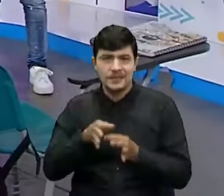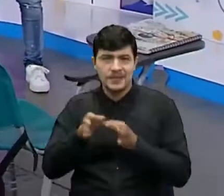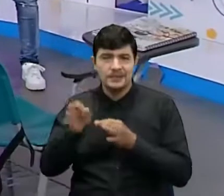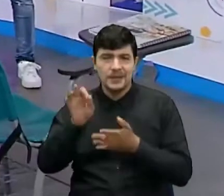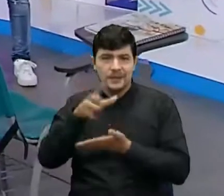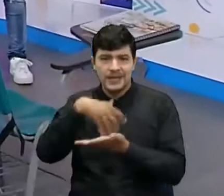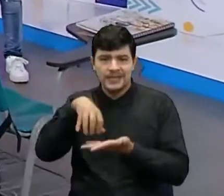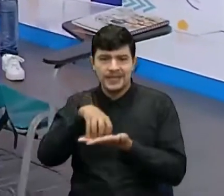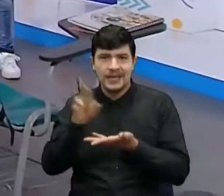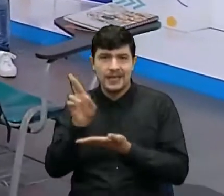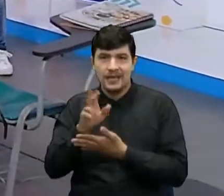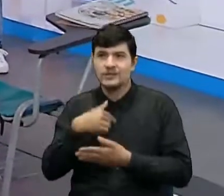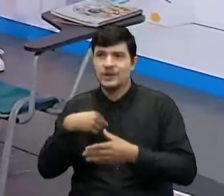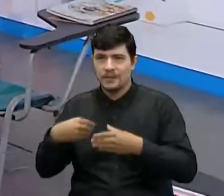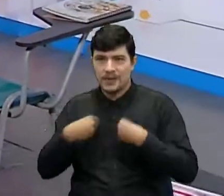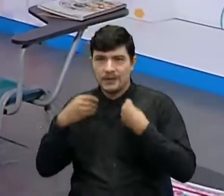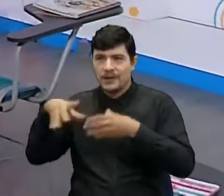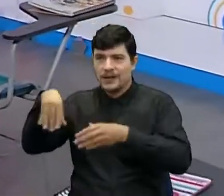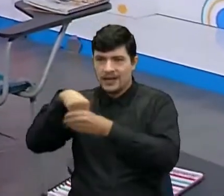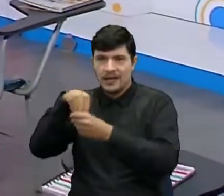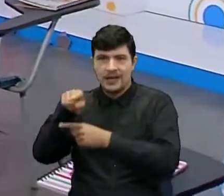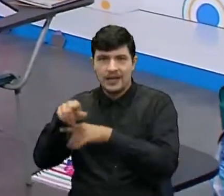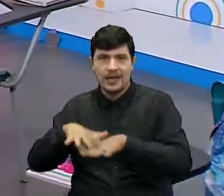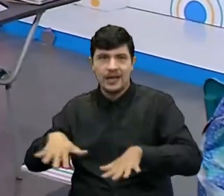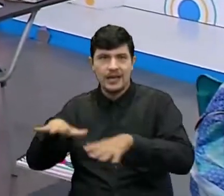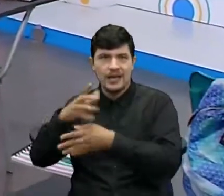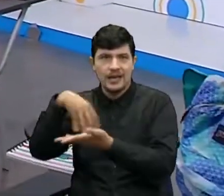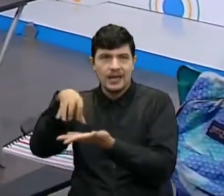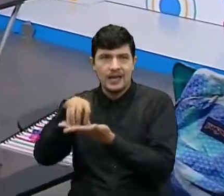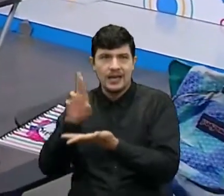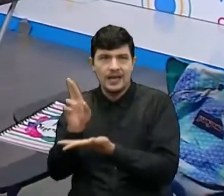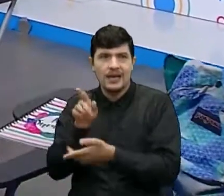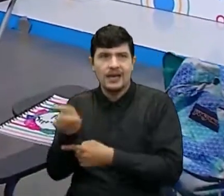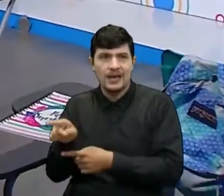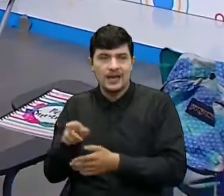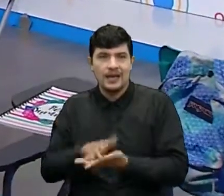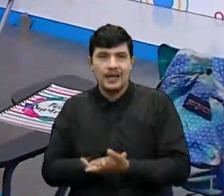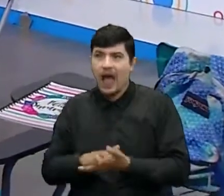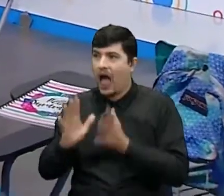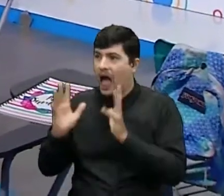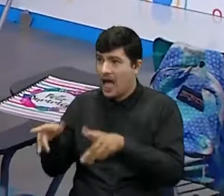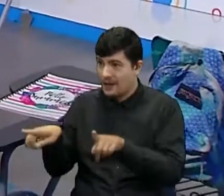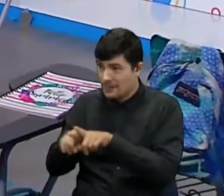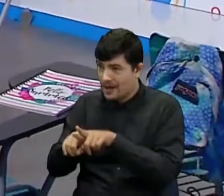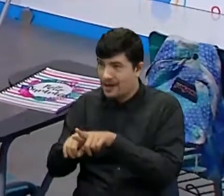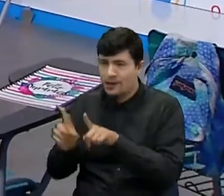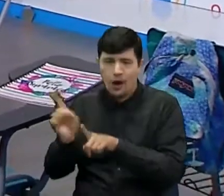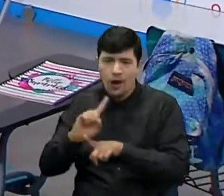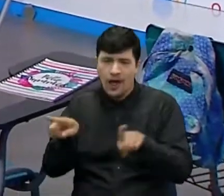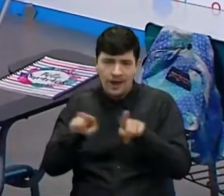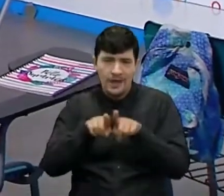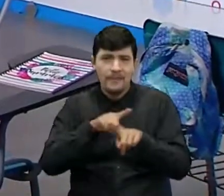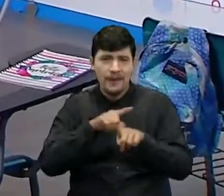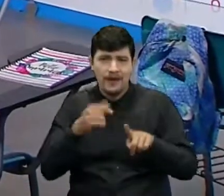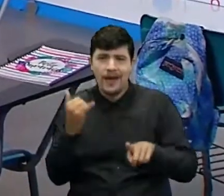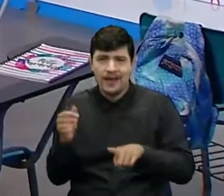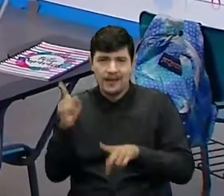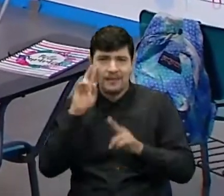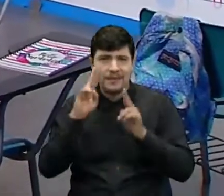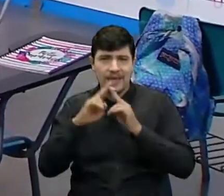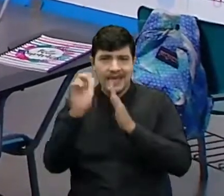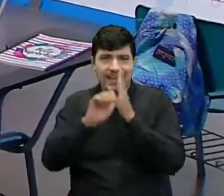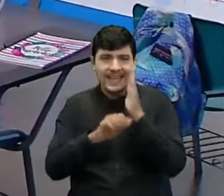Norte de Santander Yo vivo ahí En esa Exactamente Ahí vivo yo En Villa del ¿Es hermano suyo o qué? No, no es hermano Pero pues vea Que vea el programa